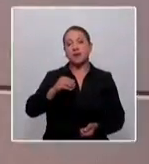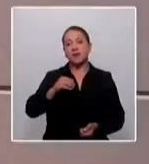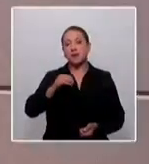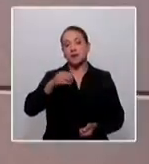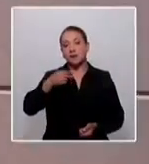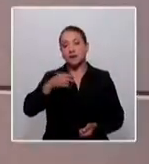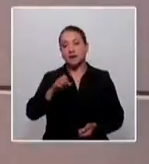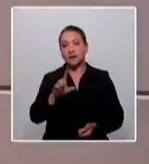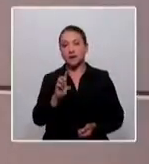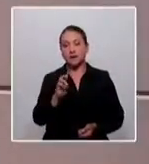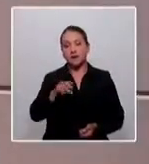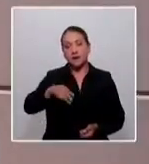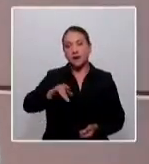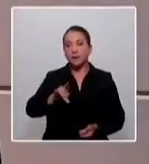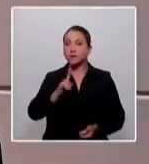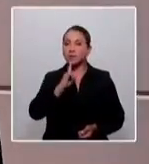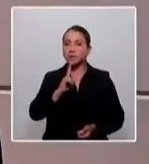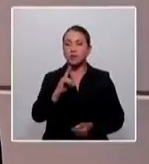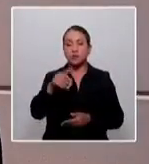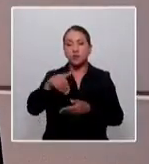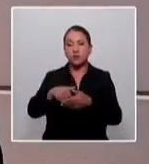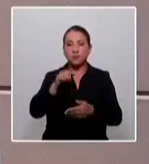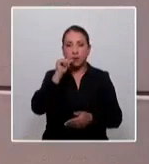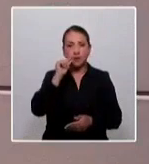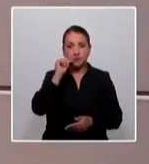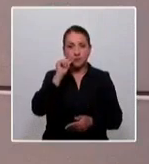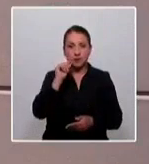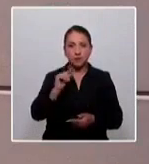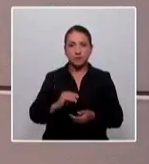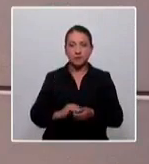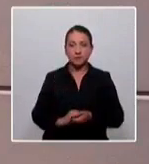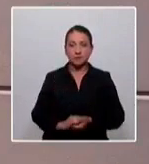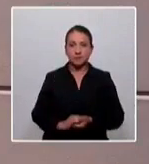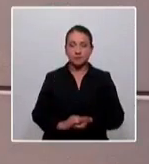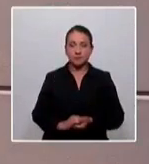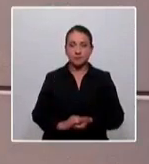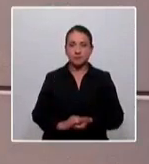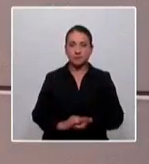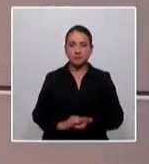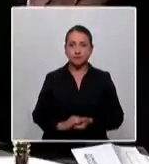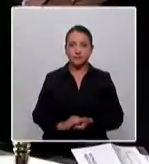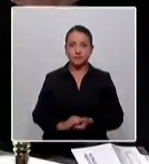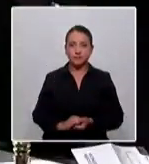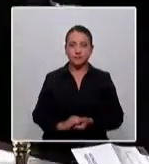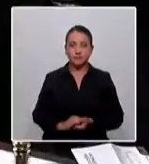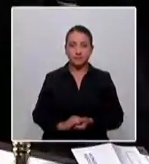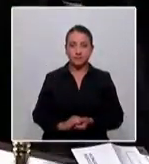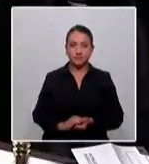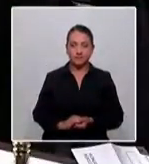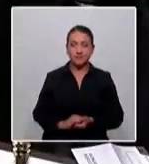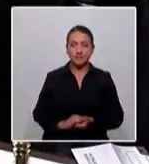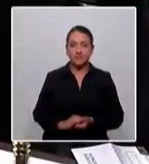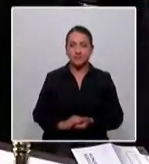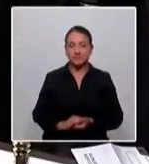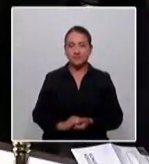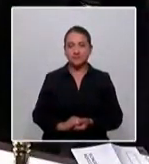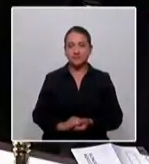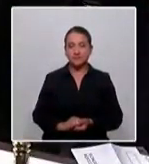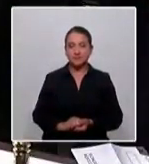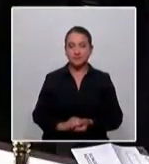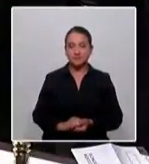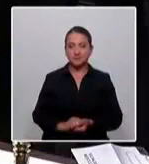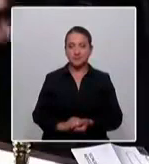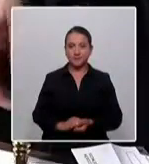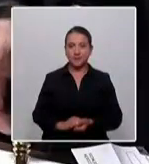señora, su marido tenía algunas licitaciones que le favorecían, ojo con esto. Entonces, insisto, claro, no la tenemos que apuntar,